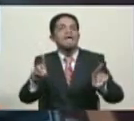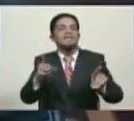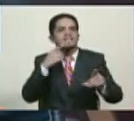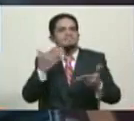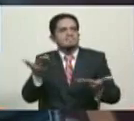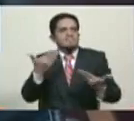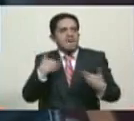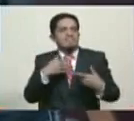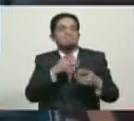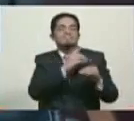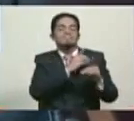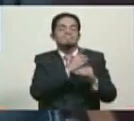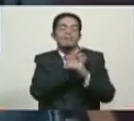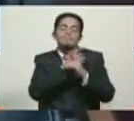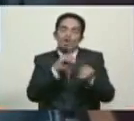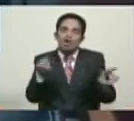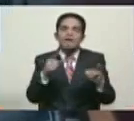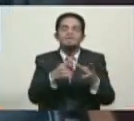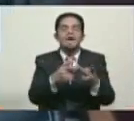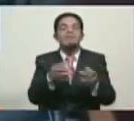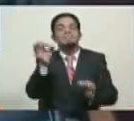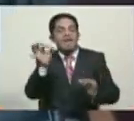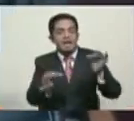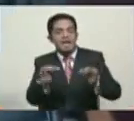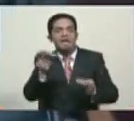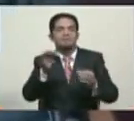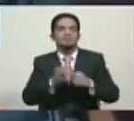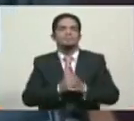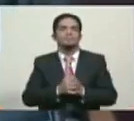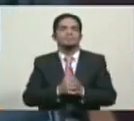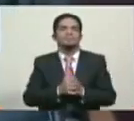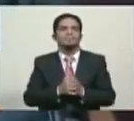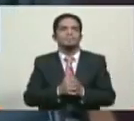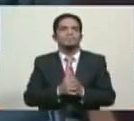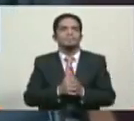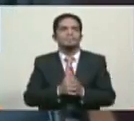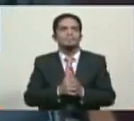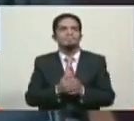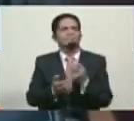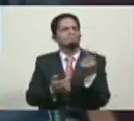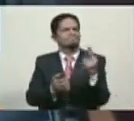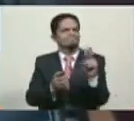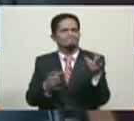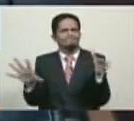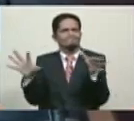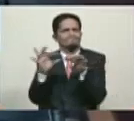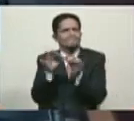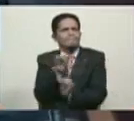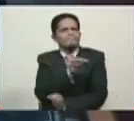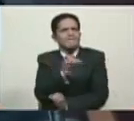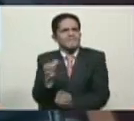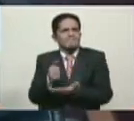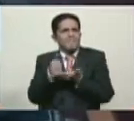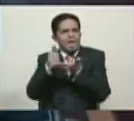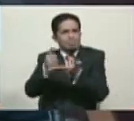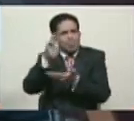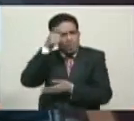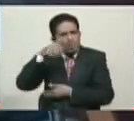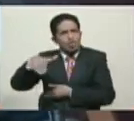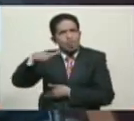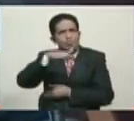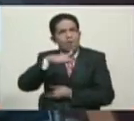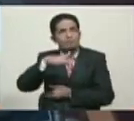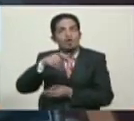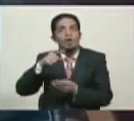democrático y social de derecho y de justicia. Una combinación perfecta para los pueblos e